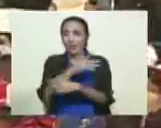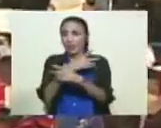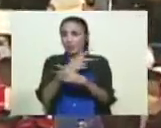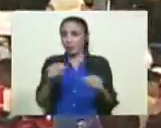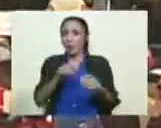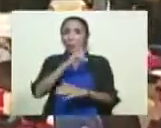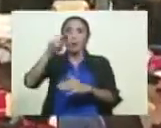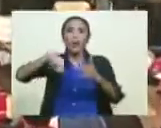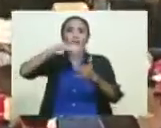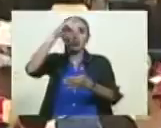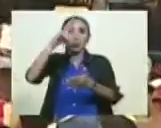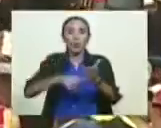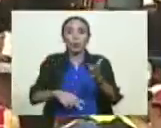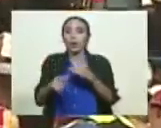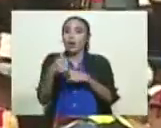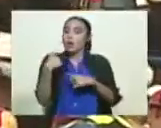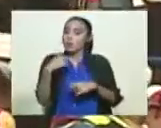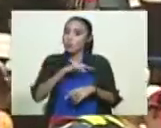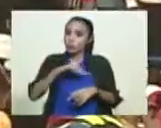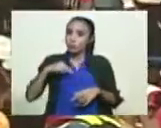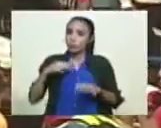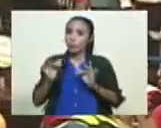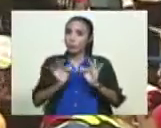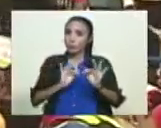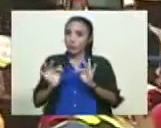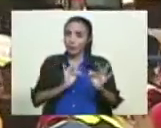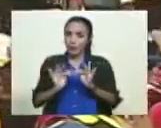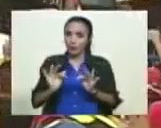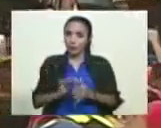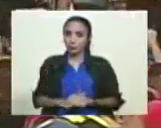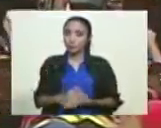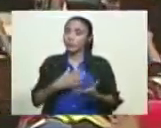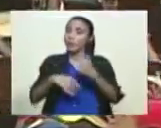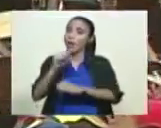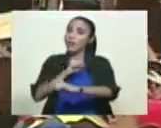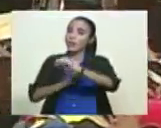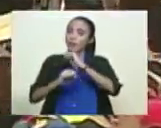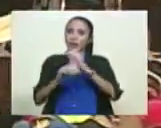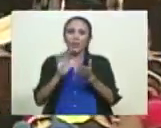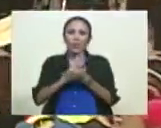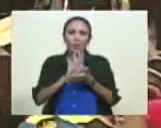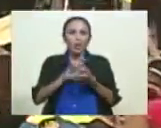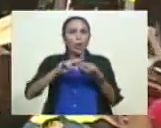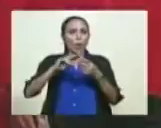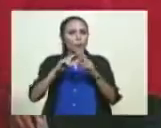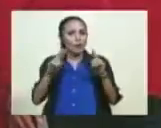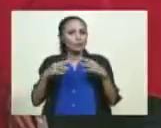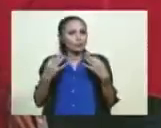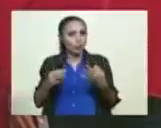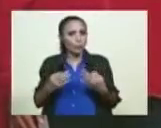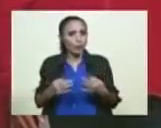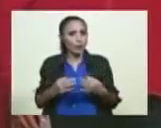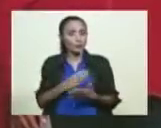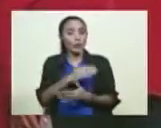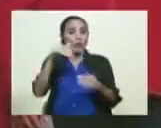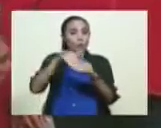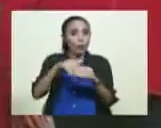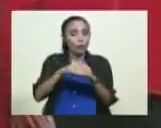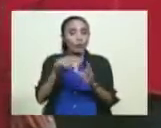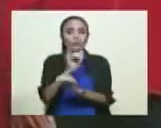Por eso debemos prepararnos para defender en paz y con votos